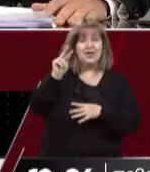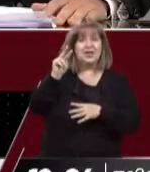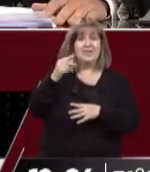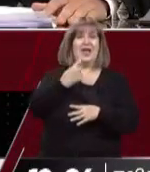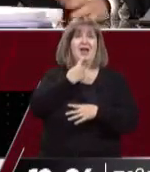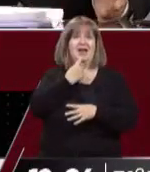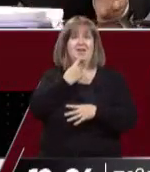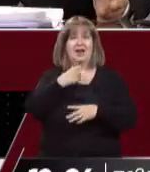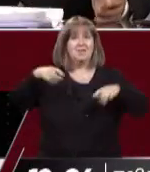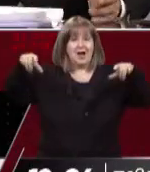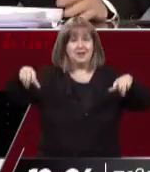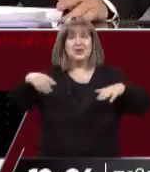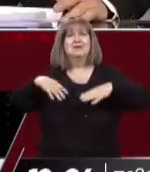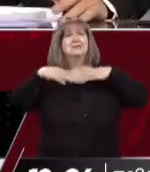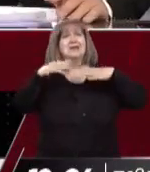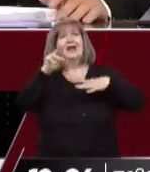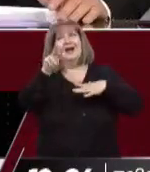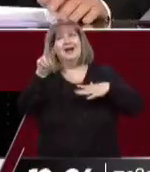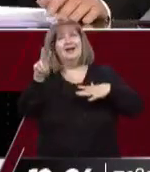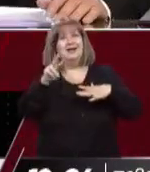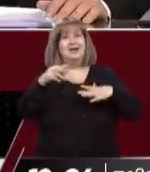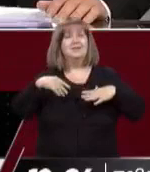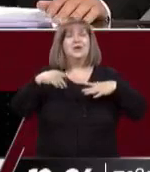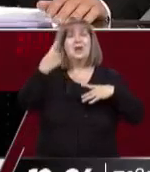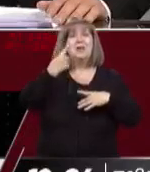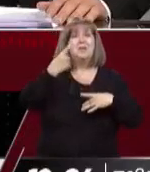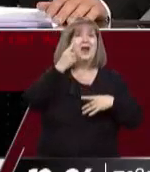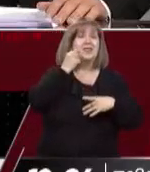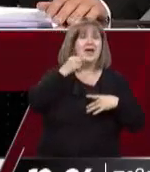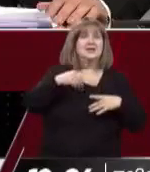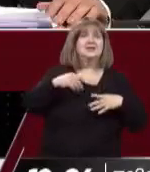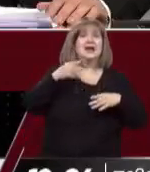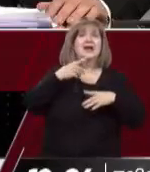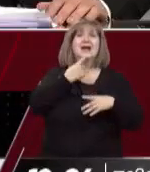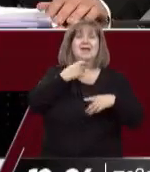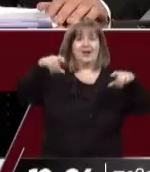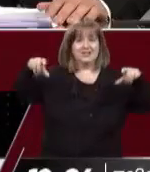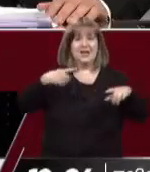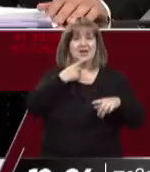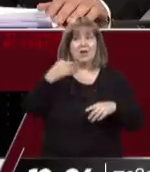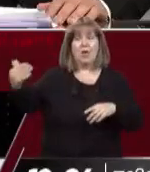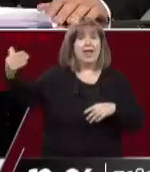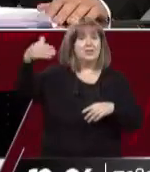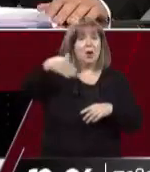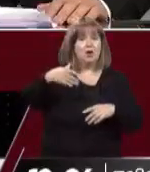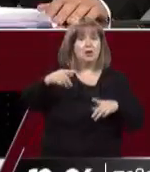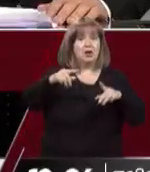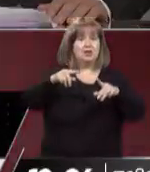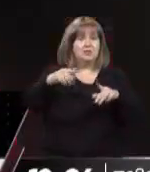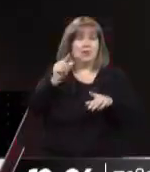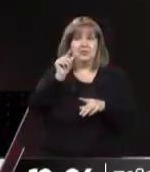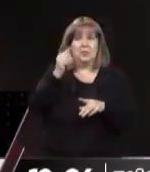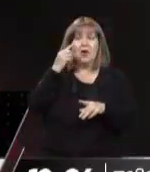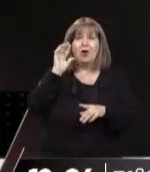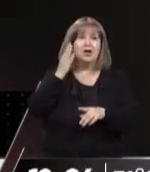River. Claro, la primera claro, fecha. Lo fuiste a ver la primera fecha. Claro, entró al local, imagínate, yo lo había visto hace